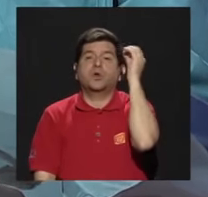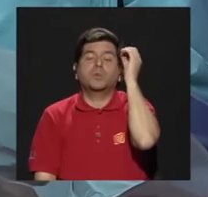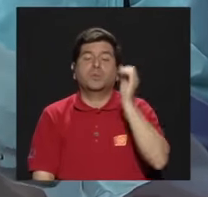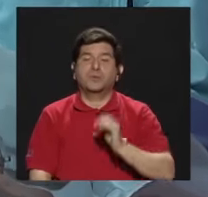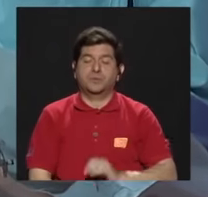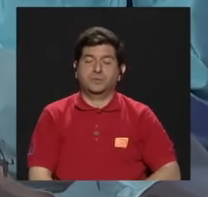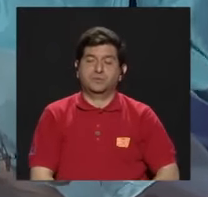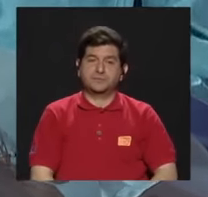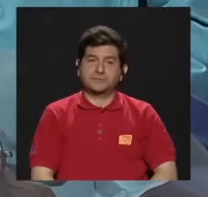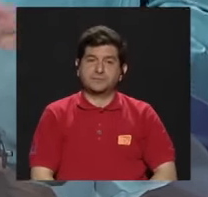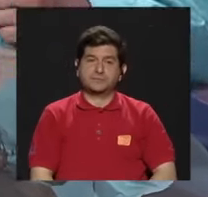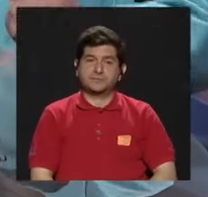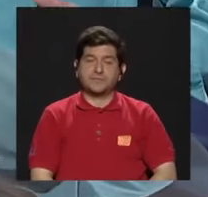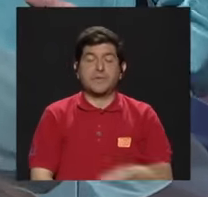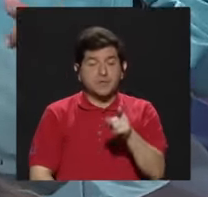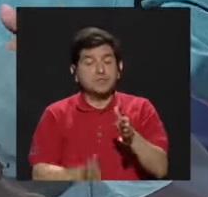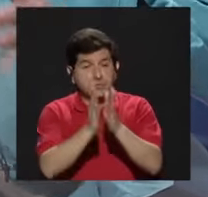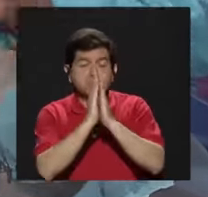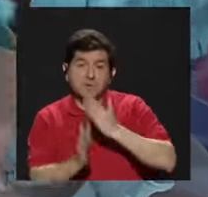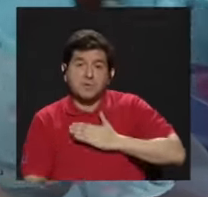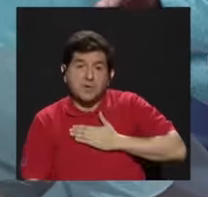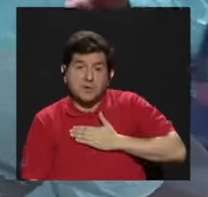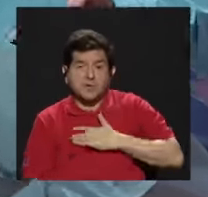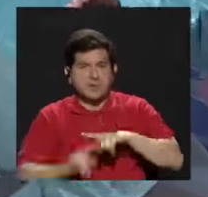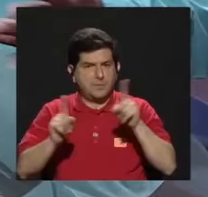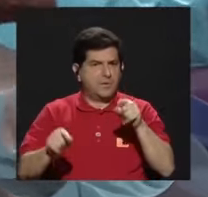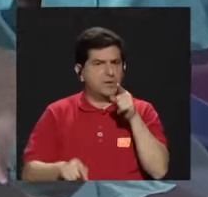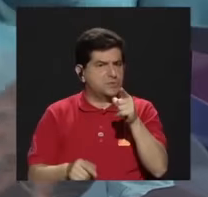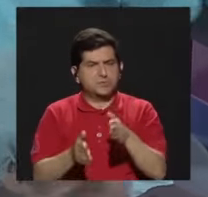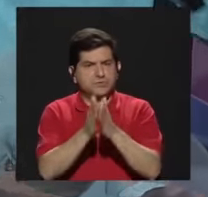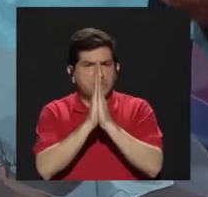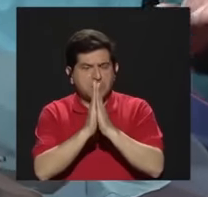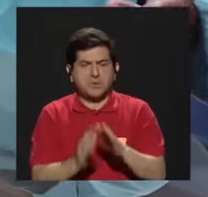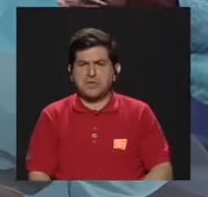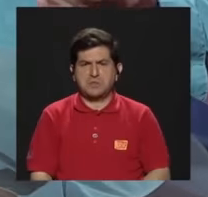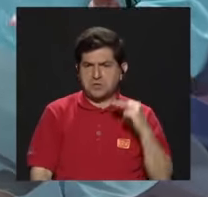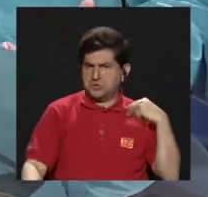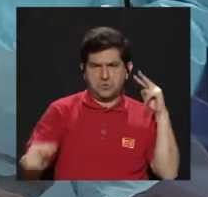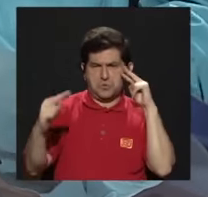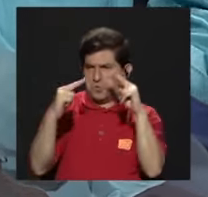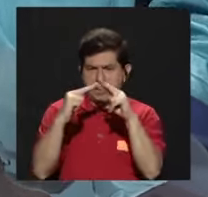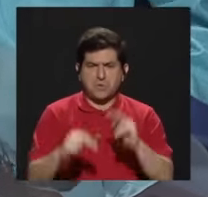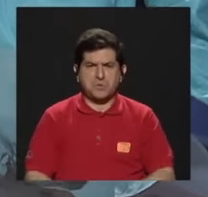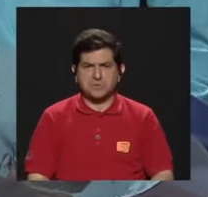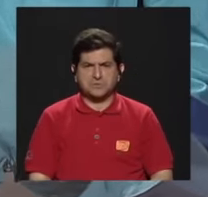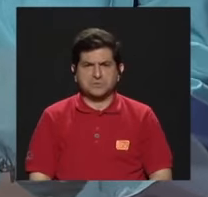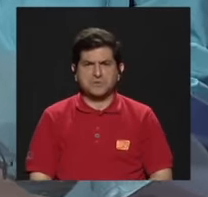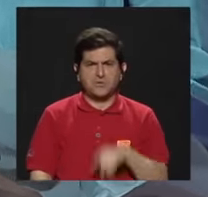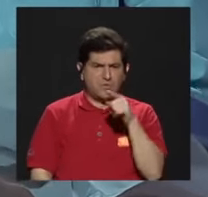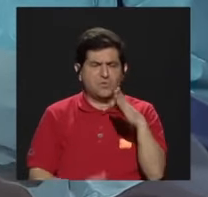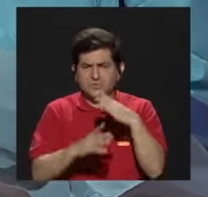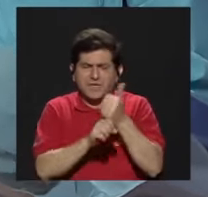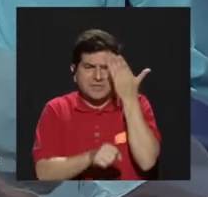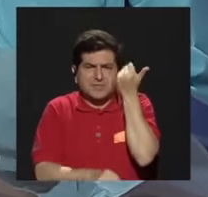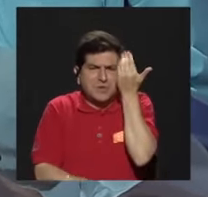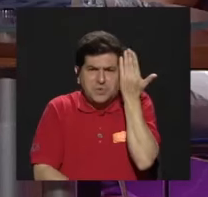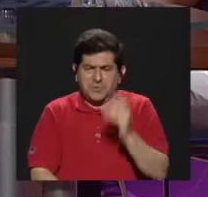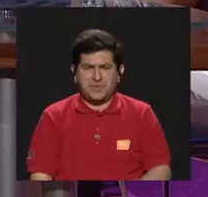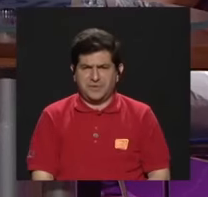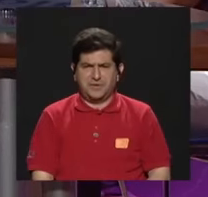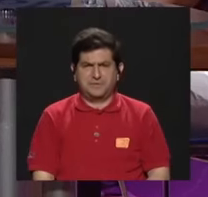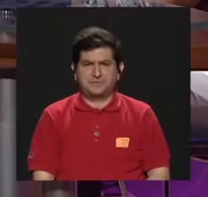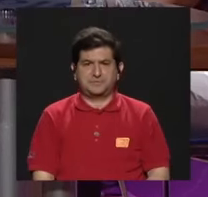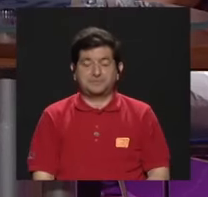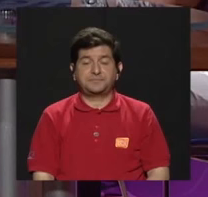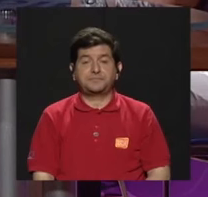respecto a cómo, sí, yo, sí, me veo. Sí, si me lo pedís. Ah, pero si no, ni nos conocemos, ni me estás pidiendo. ¿Por qué tenés que hacer porque entonces tengo referencia yo que